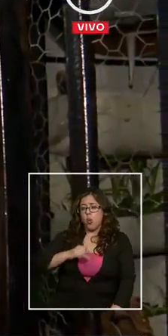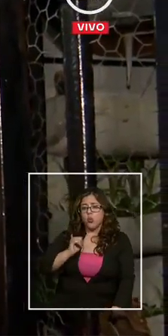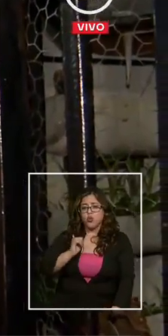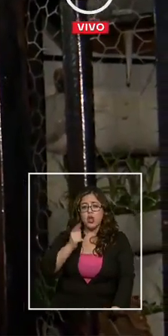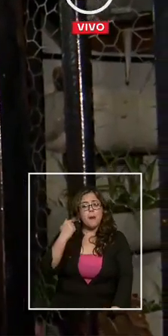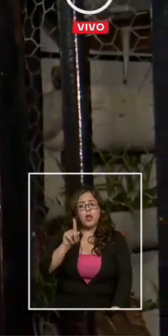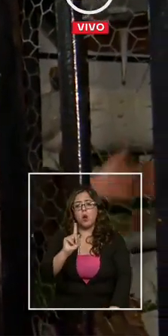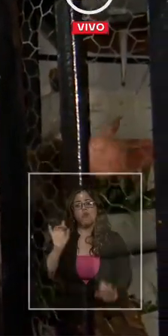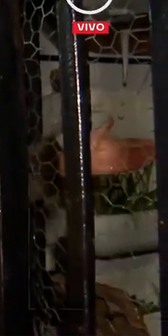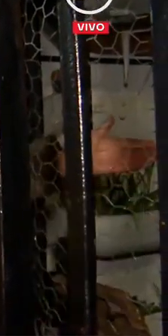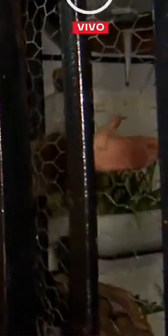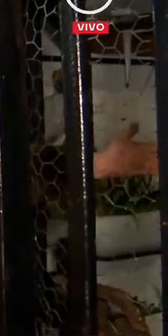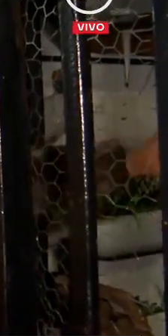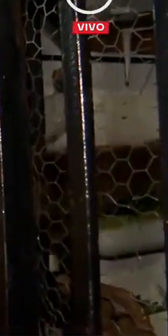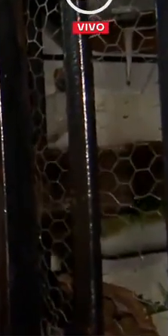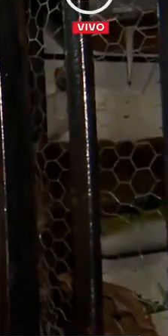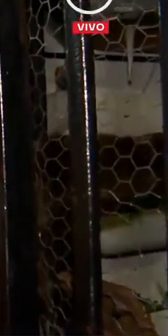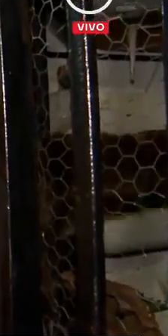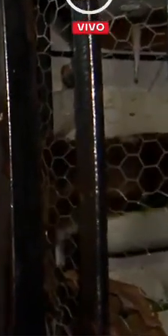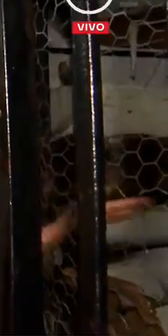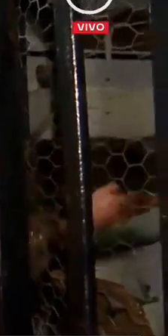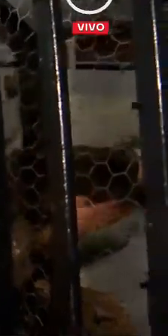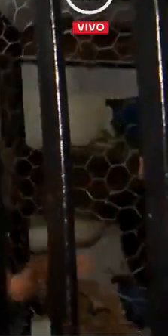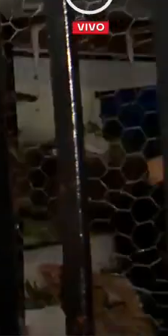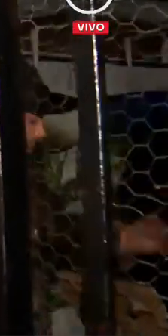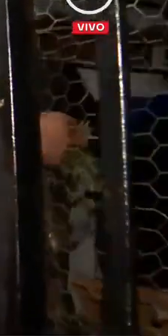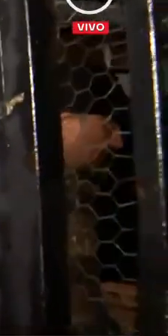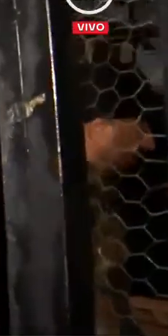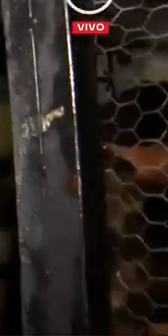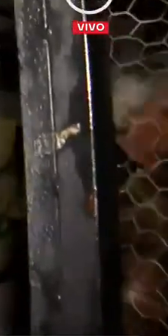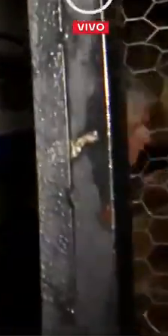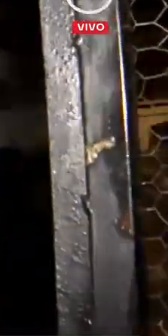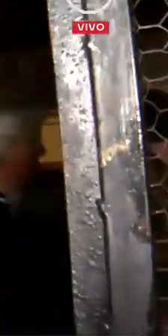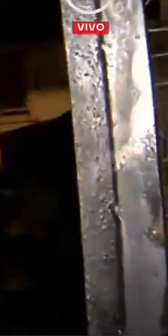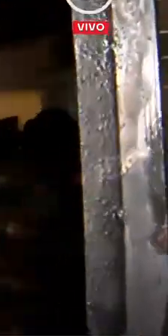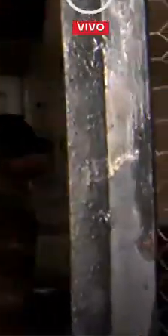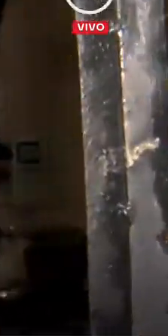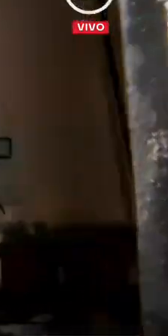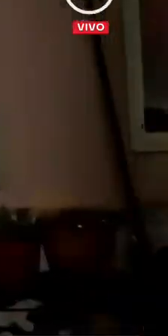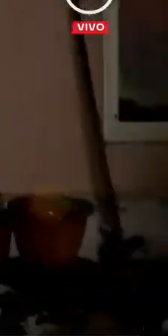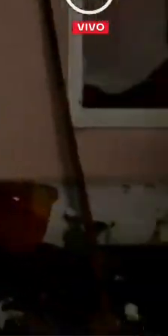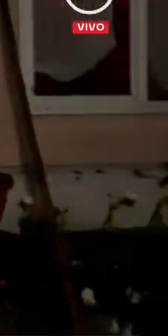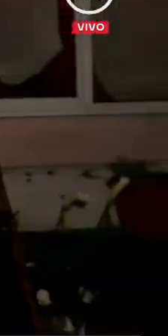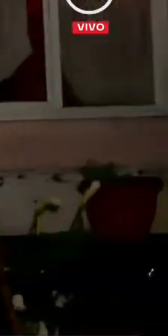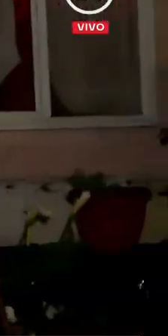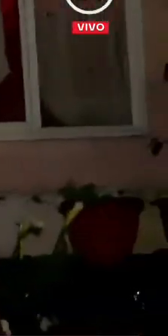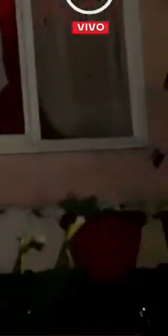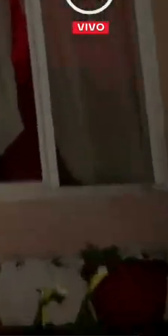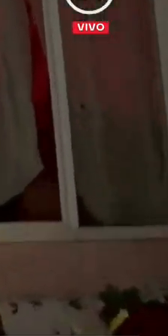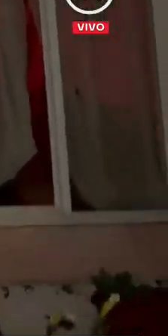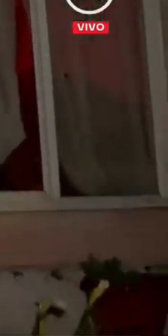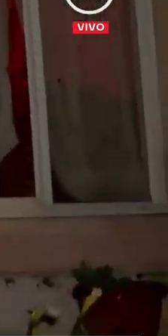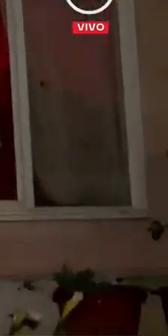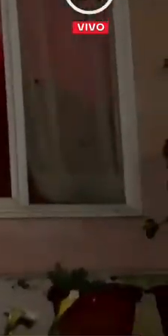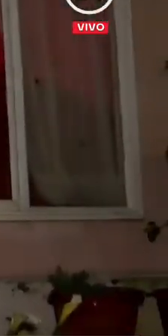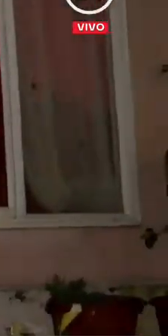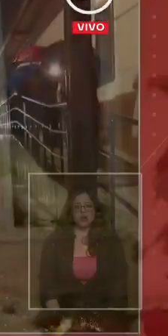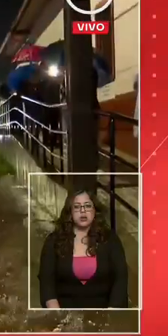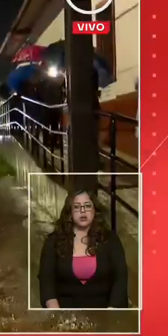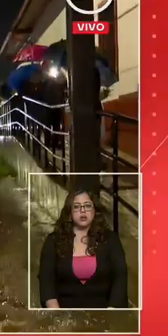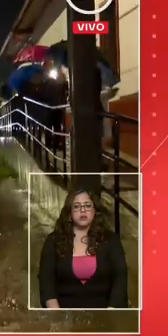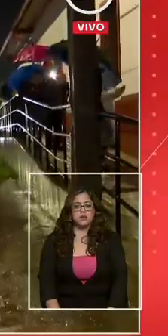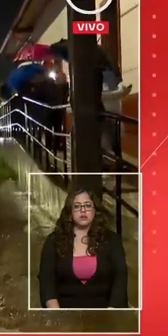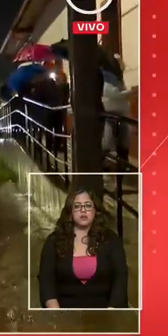Pero a lo mejor no es seguro porque tengo... Nos está invitando a mostrar. A ver, ¿qué es lo que tiene acá? Está el alto de mi casa. Permiso, disculpe,